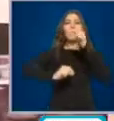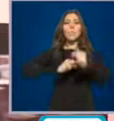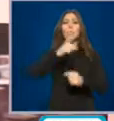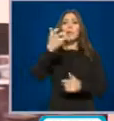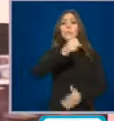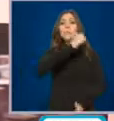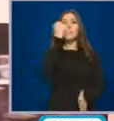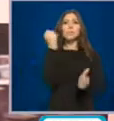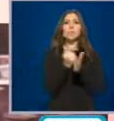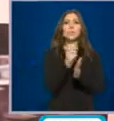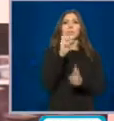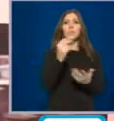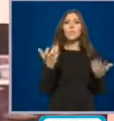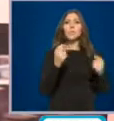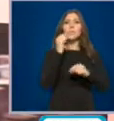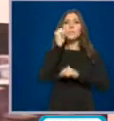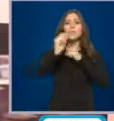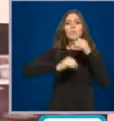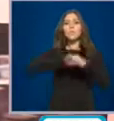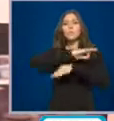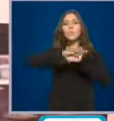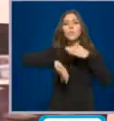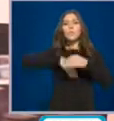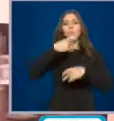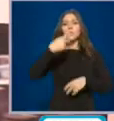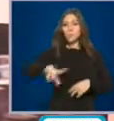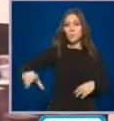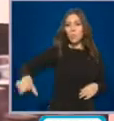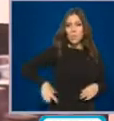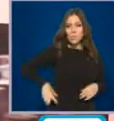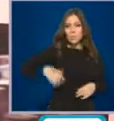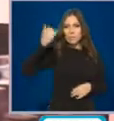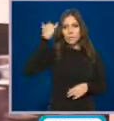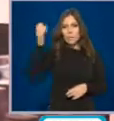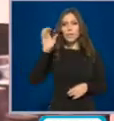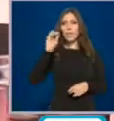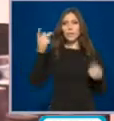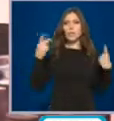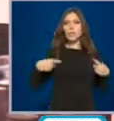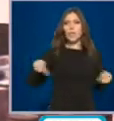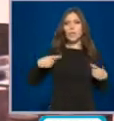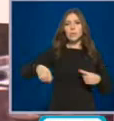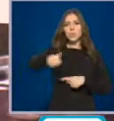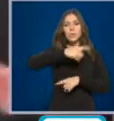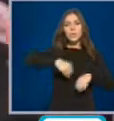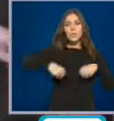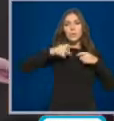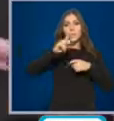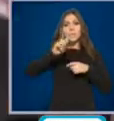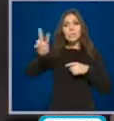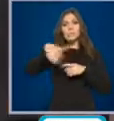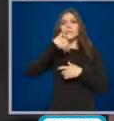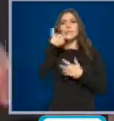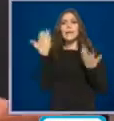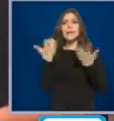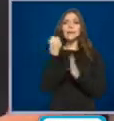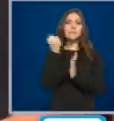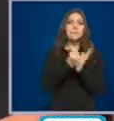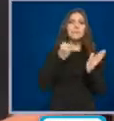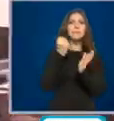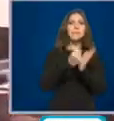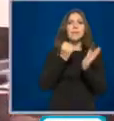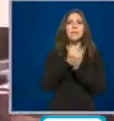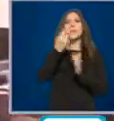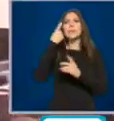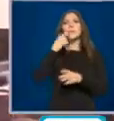realmente naturalmente por todas estas iniciativas que el gobierno, que la comunidad que vive ahí ha tomado para acoger, para